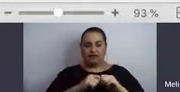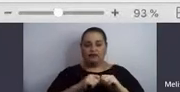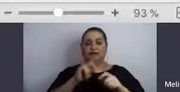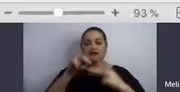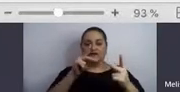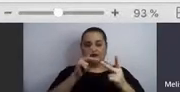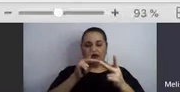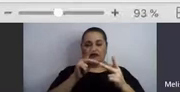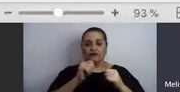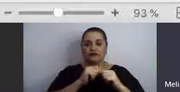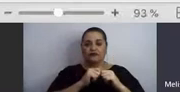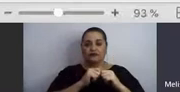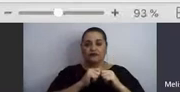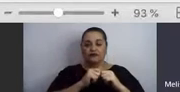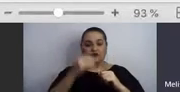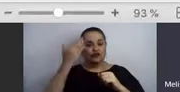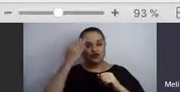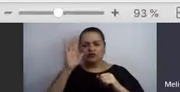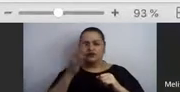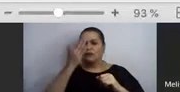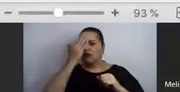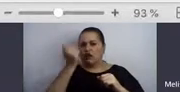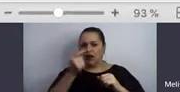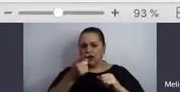Perfecto. Es que no sé por qué.